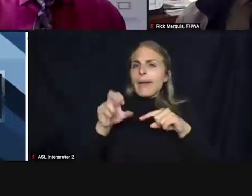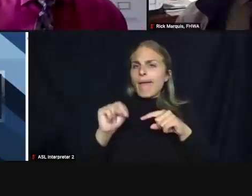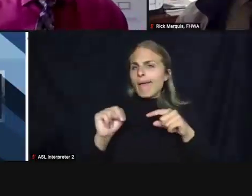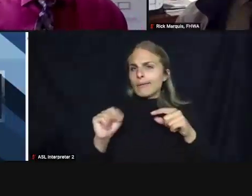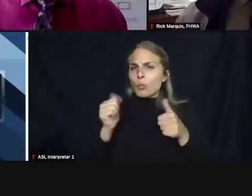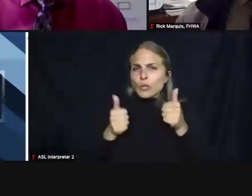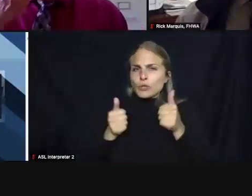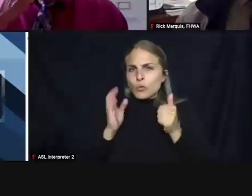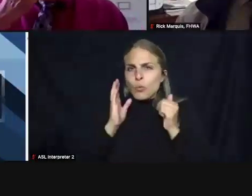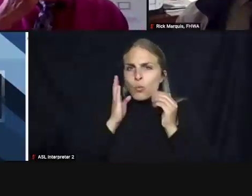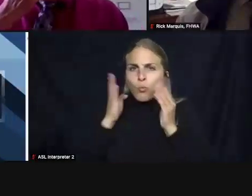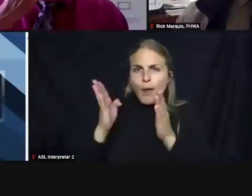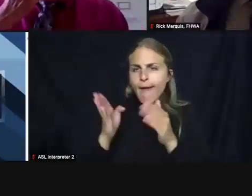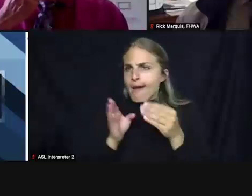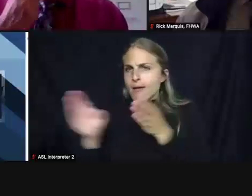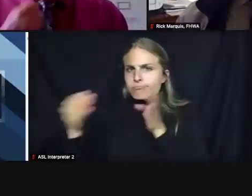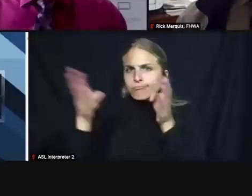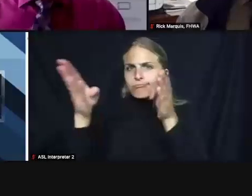Dependiendo de la ruta,